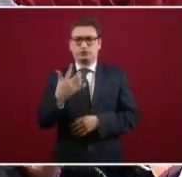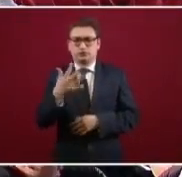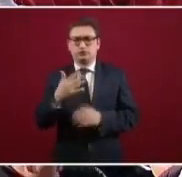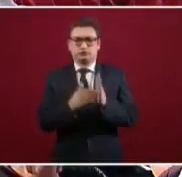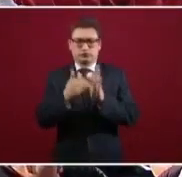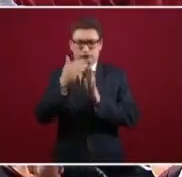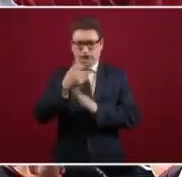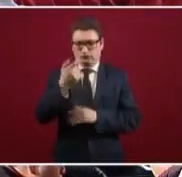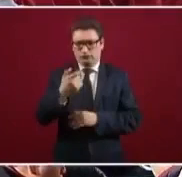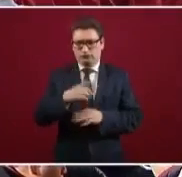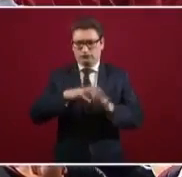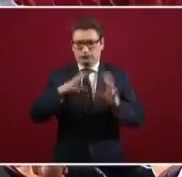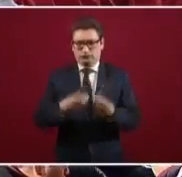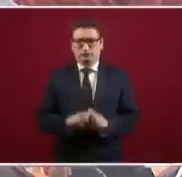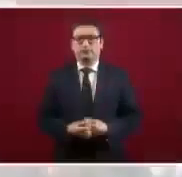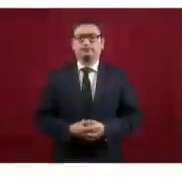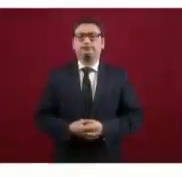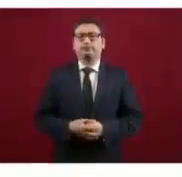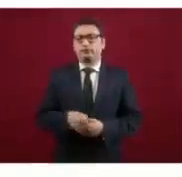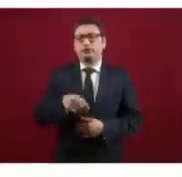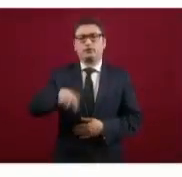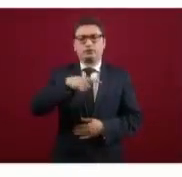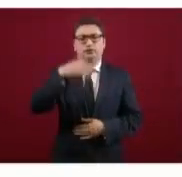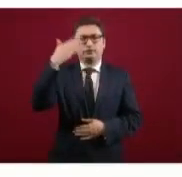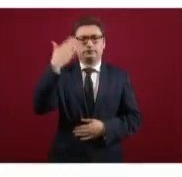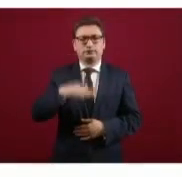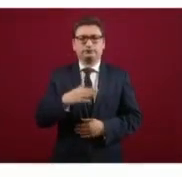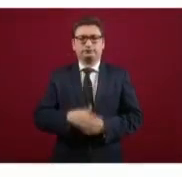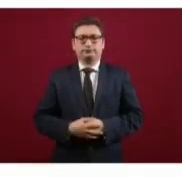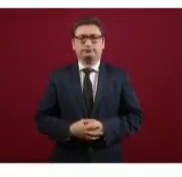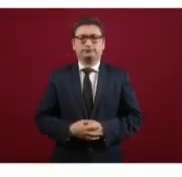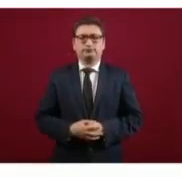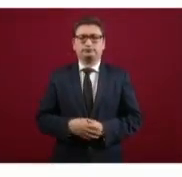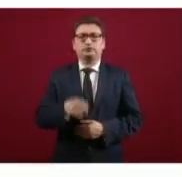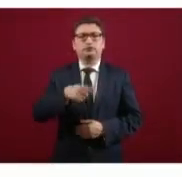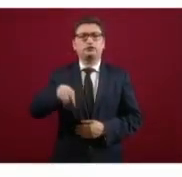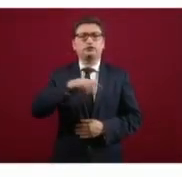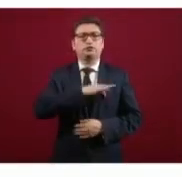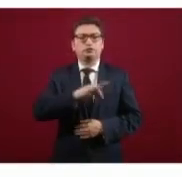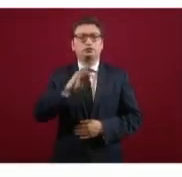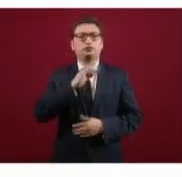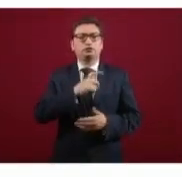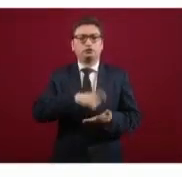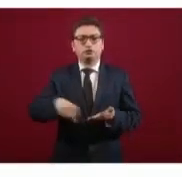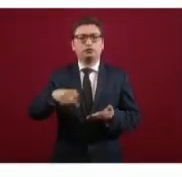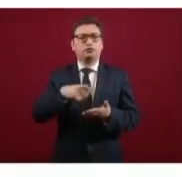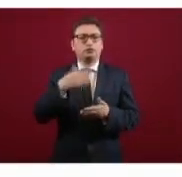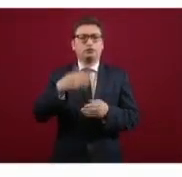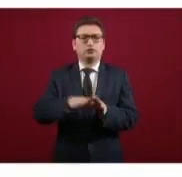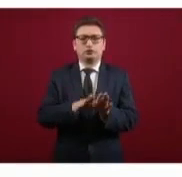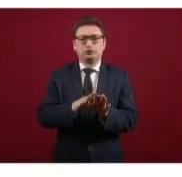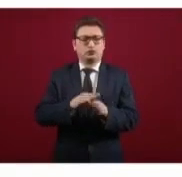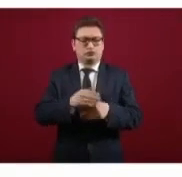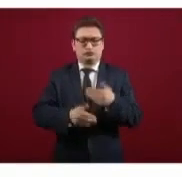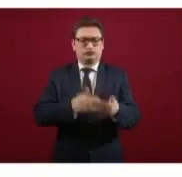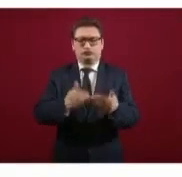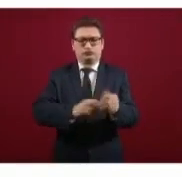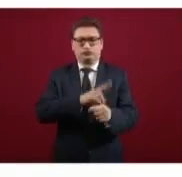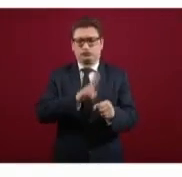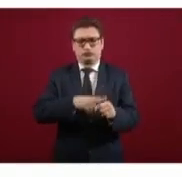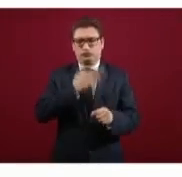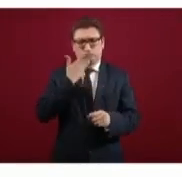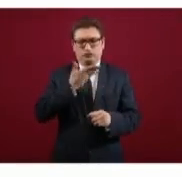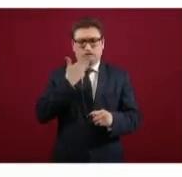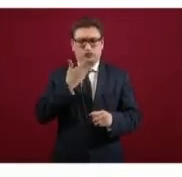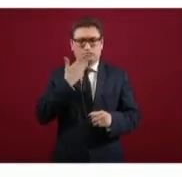millones de pesos como ustedes ya saben pues se pueden comprar es un procedimiento estándar donde ustedes se